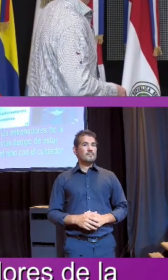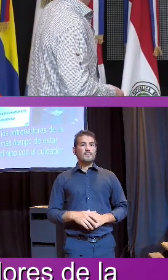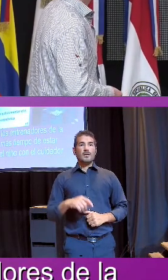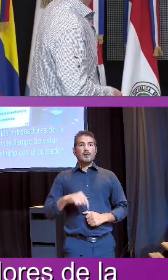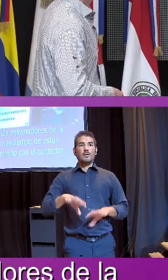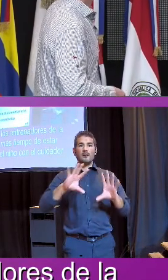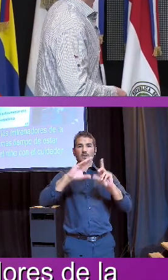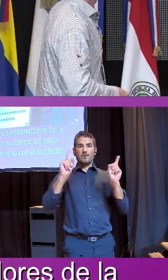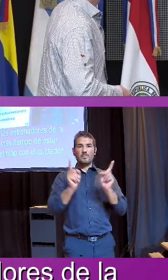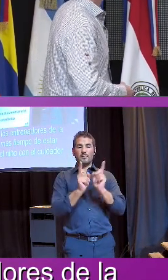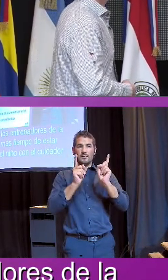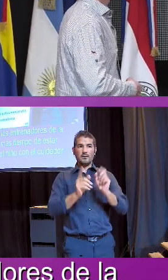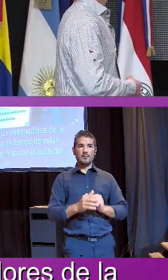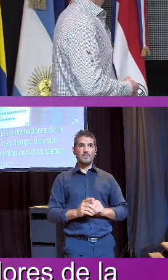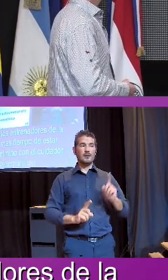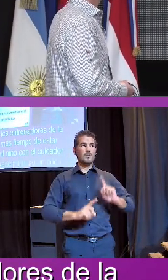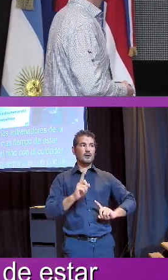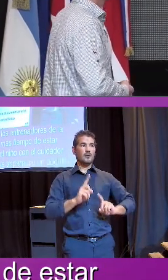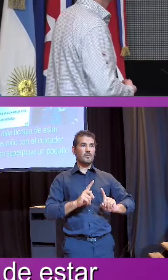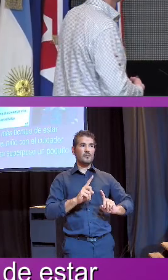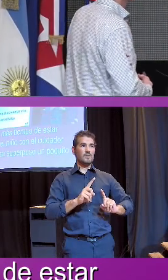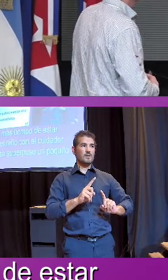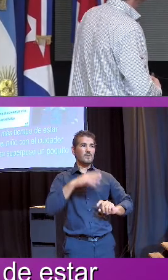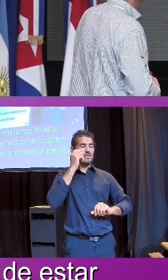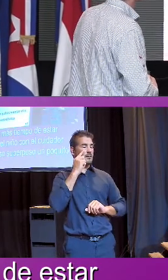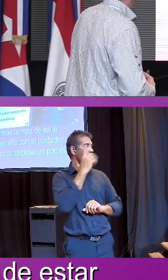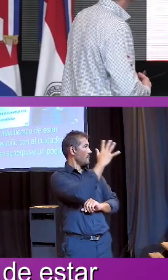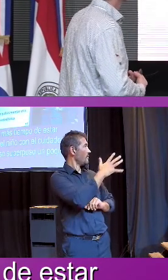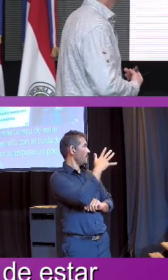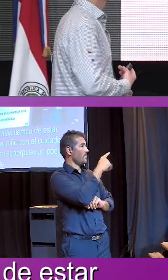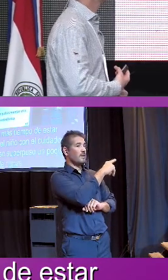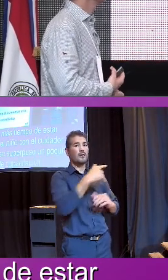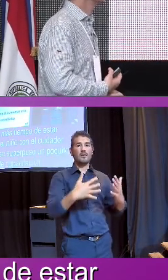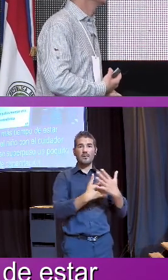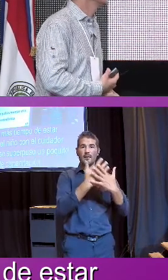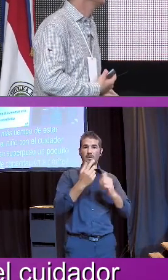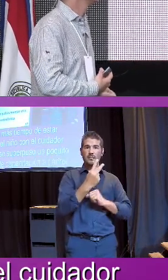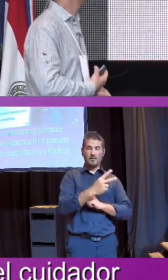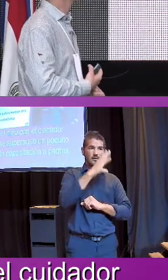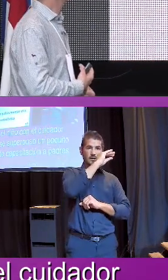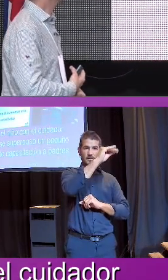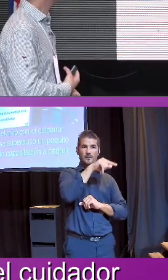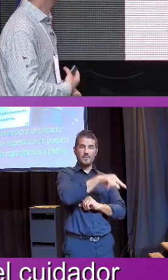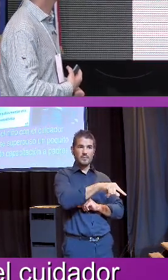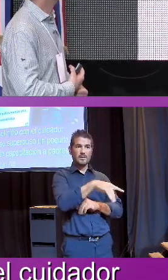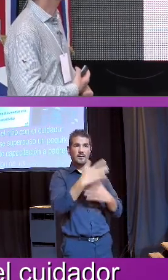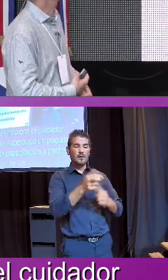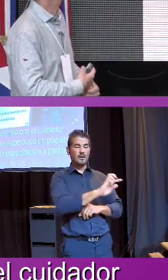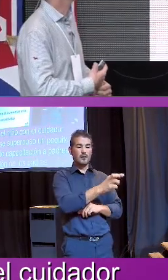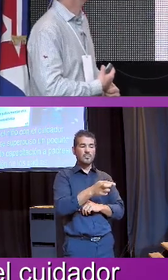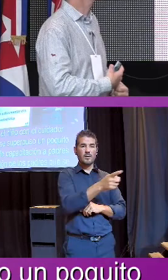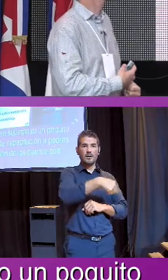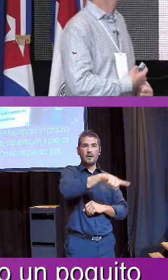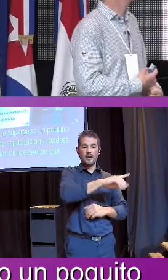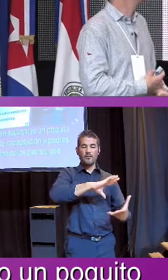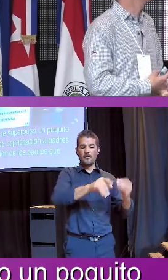Conclusiones, entonces, se superpuso un poquito ahí. Esta intervención de 2 días de capacitación a padres puede mejorar el estilo de interacción de los padres, que lleva a su